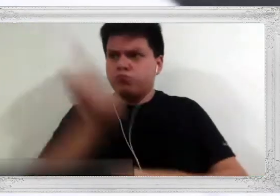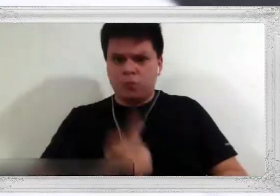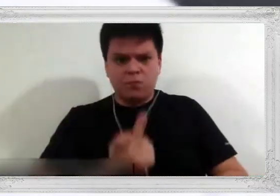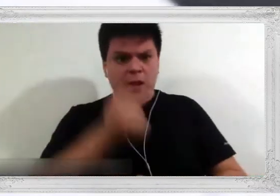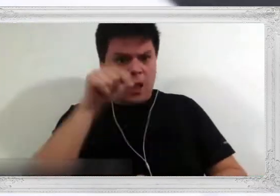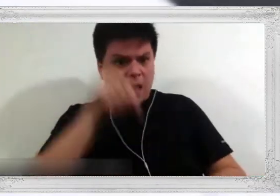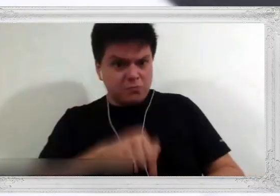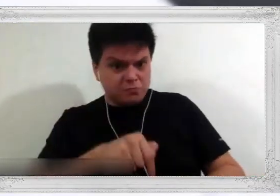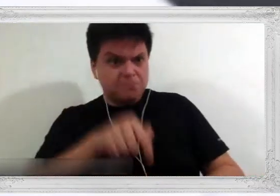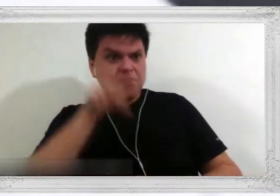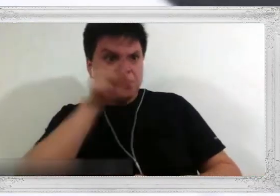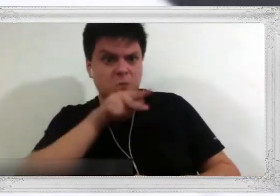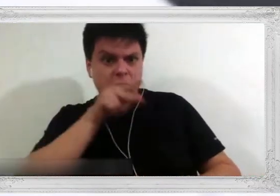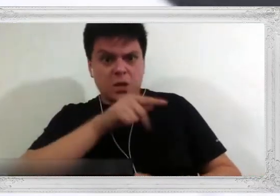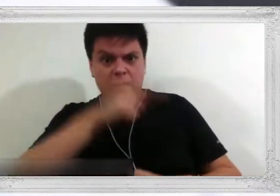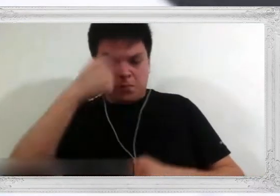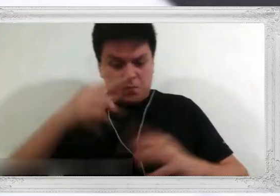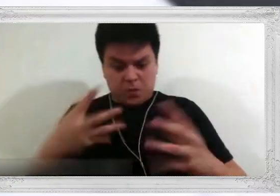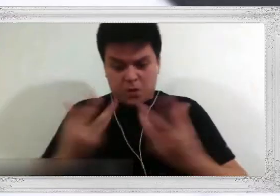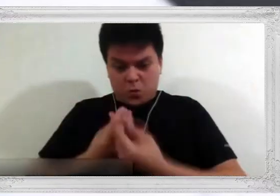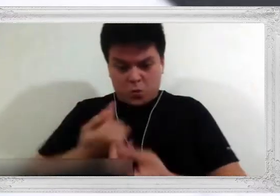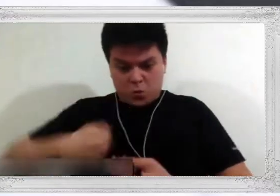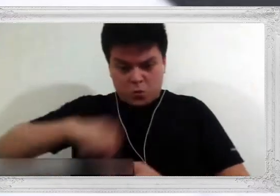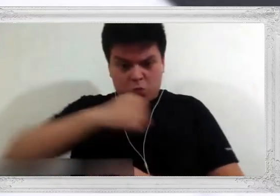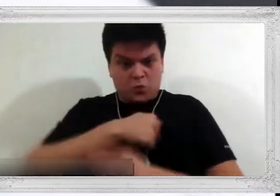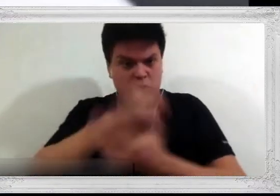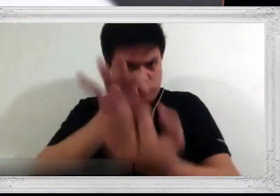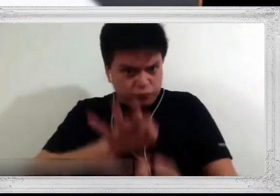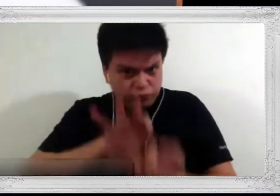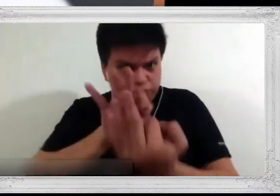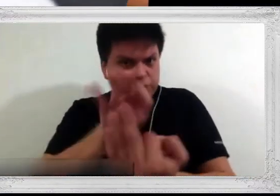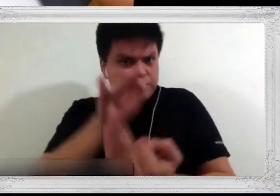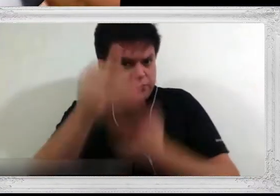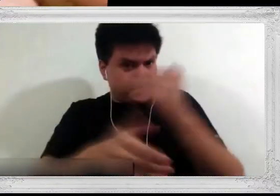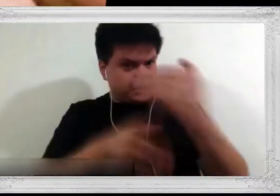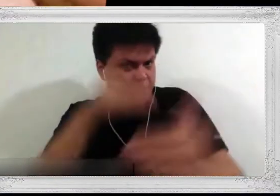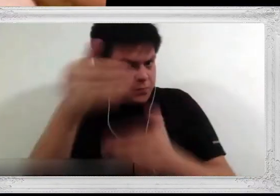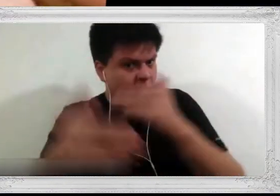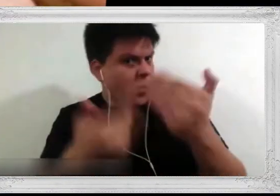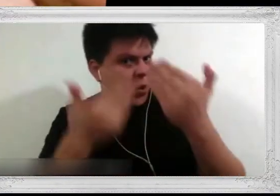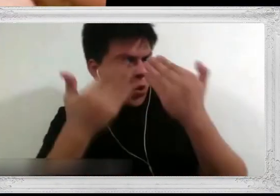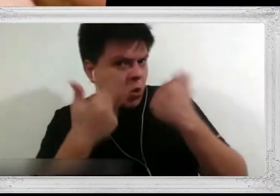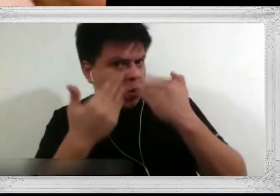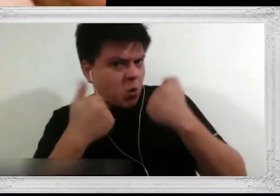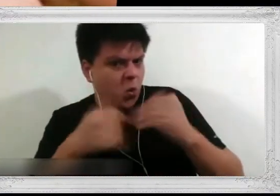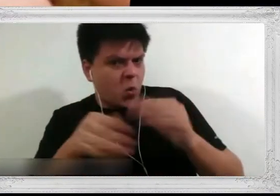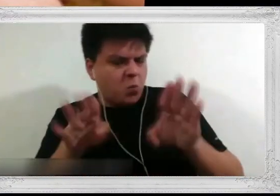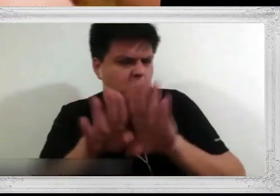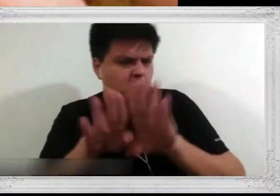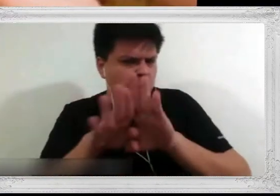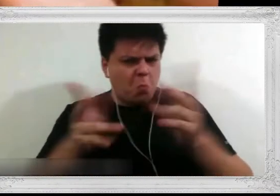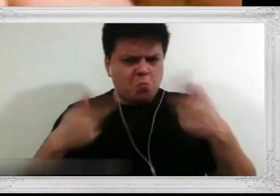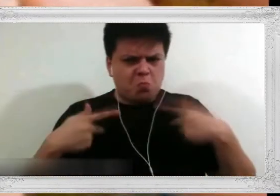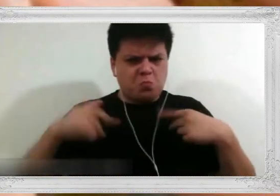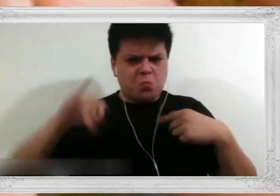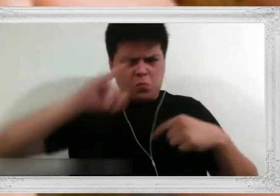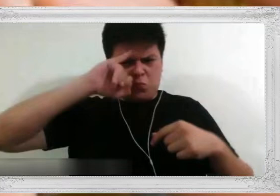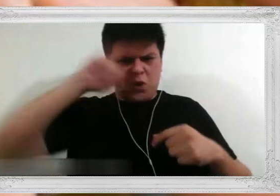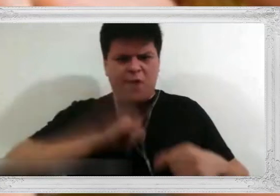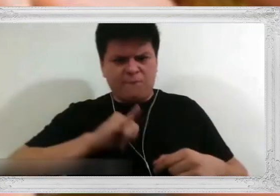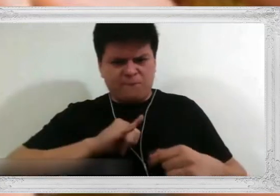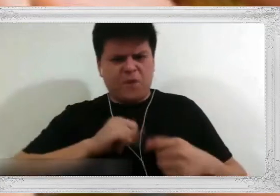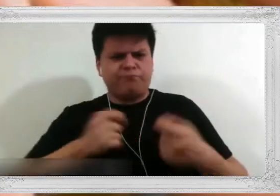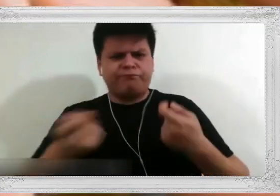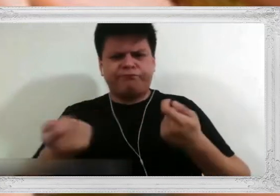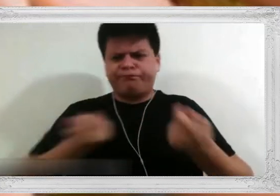dentro. No tenemos, en efecto, un sumo sacerdote que no sepa compartir nuestras enfermedades